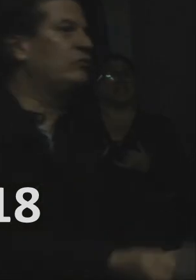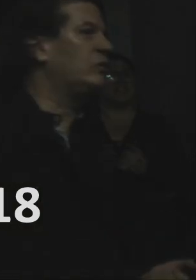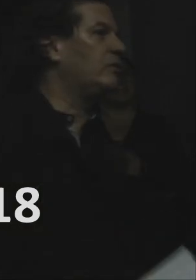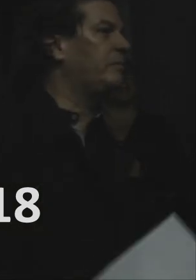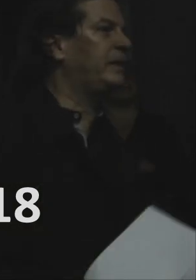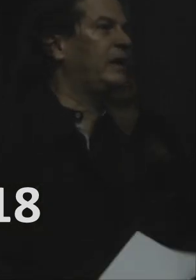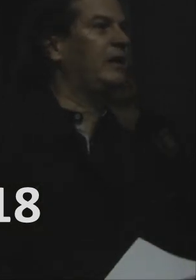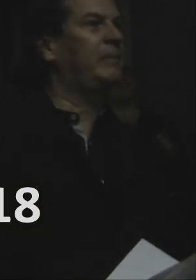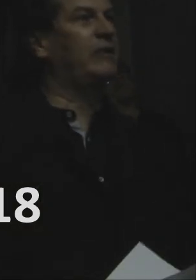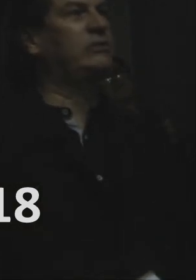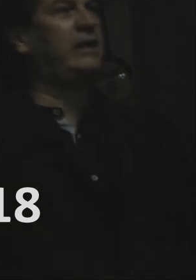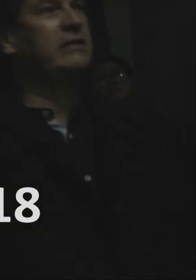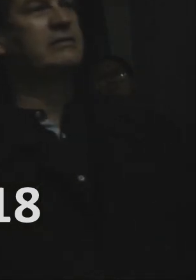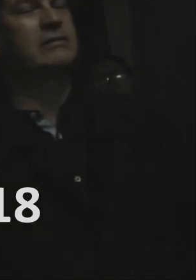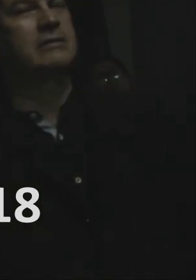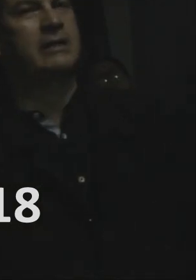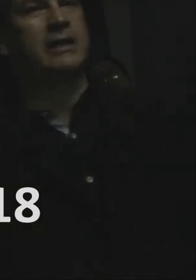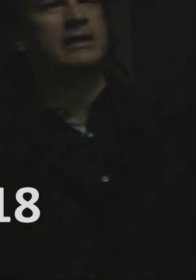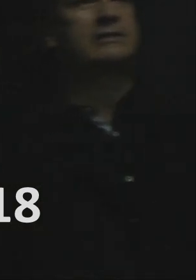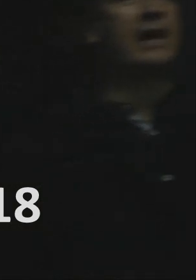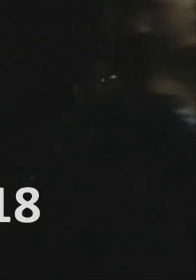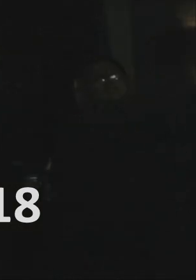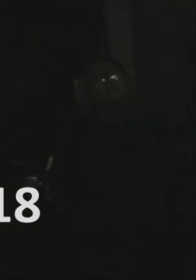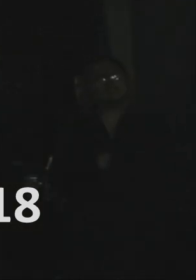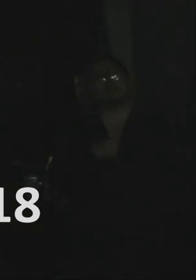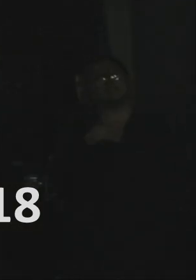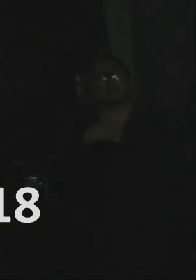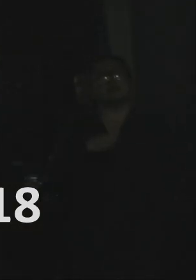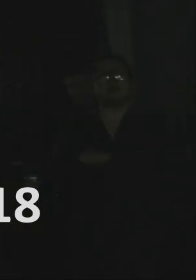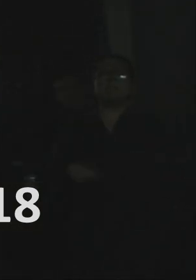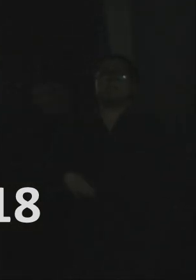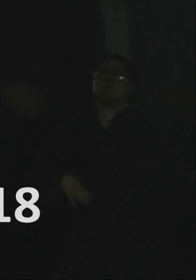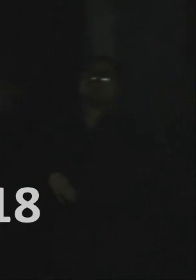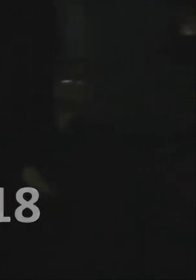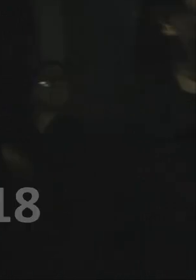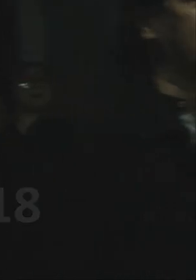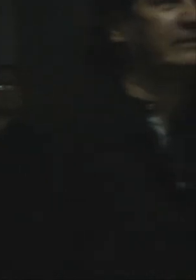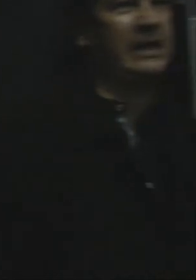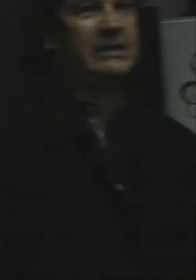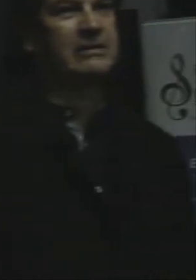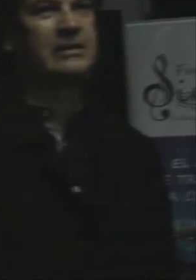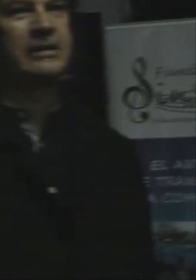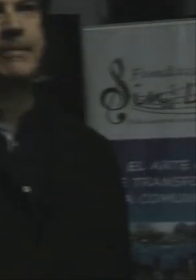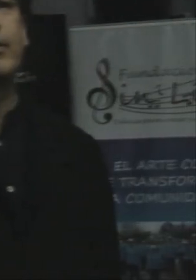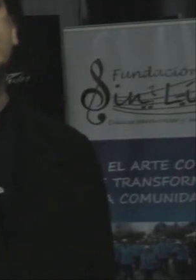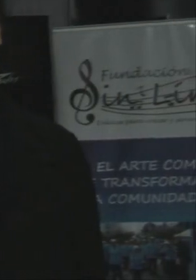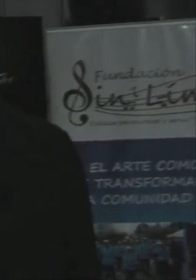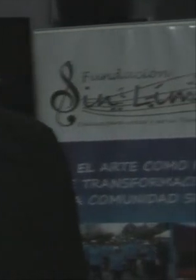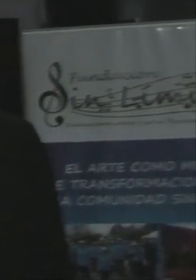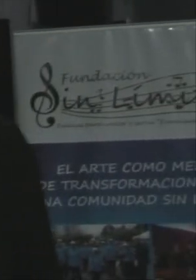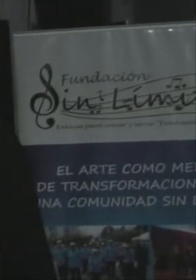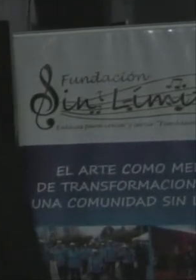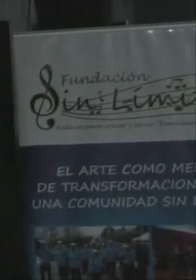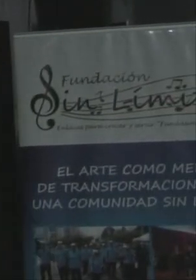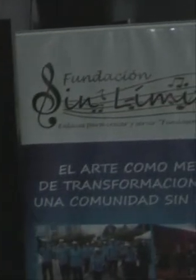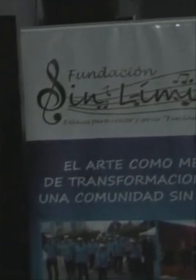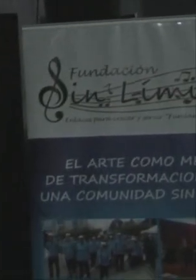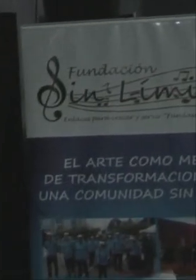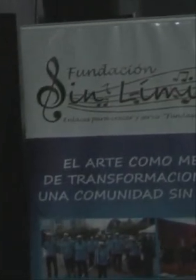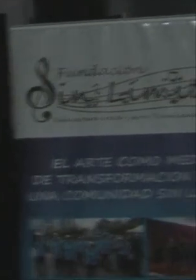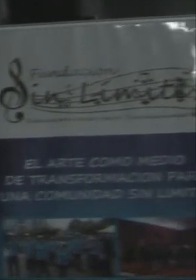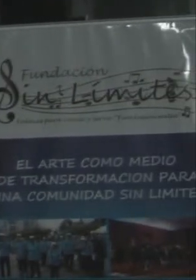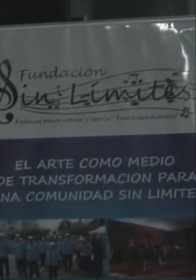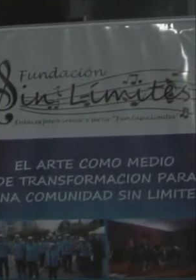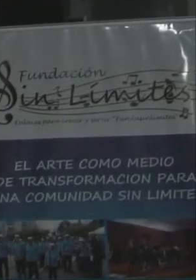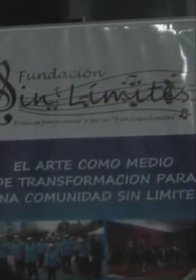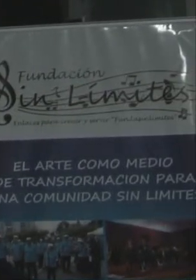Yo les pregunto, para ustedes, ¿quiénes han sido los grandes cultores de la salsa? ¿Quiénes? ¿Qué población? ¿Qué tipo de población